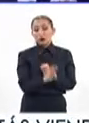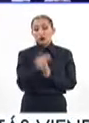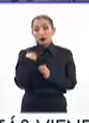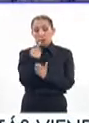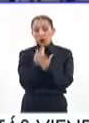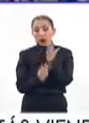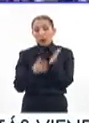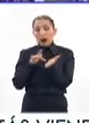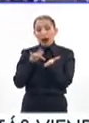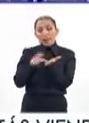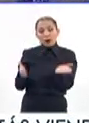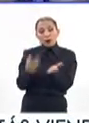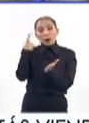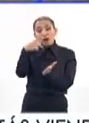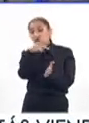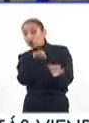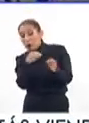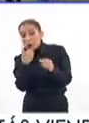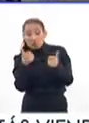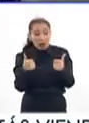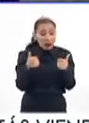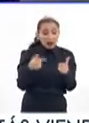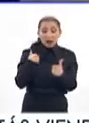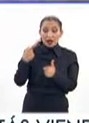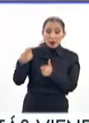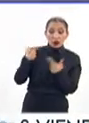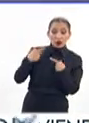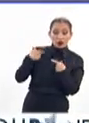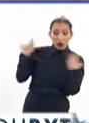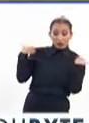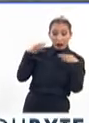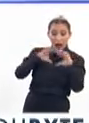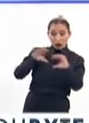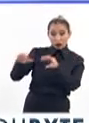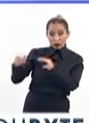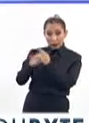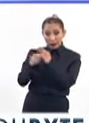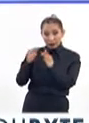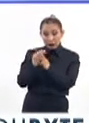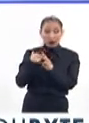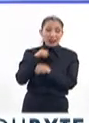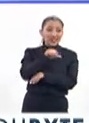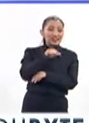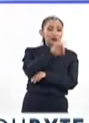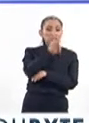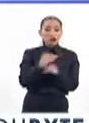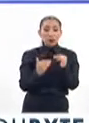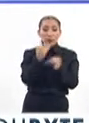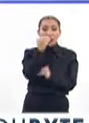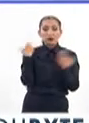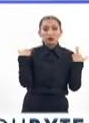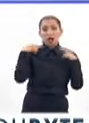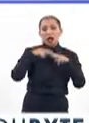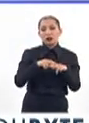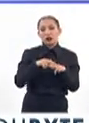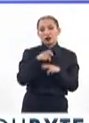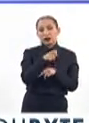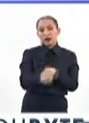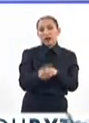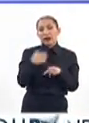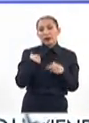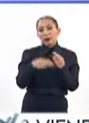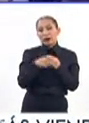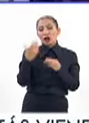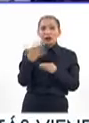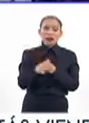al programa de estímulos a la productividad y al rendimiento del personal académico de asignatura y 16% de incremento a profesores de asignatura